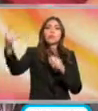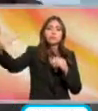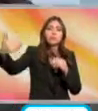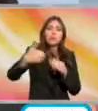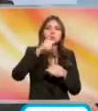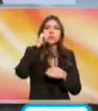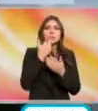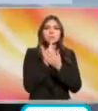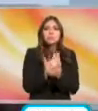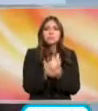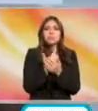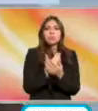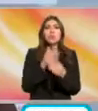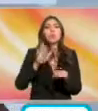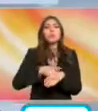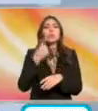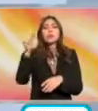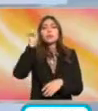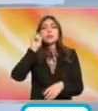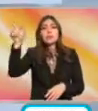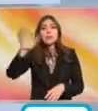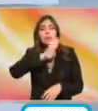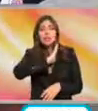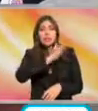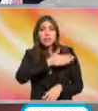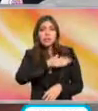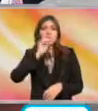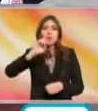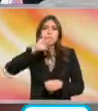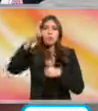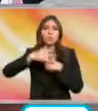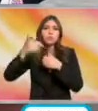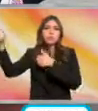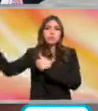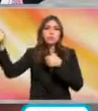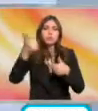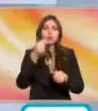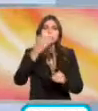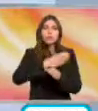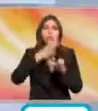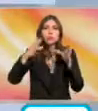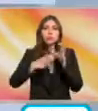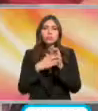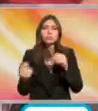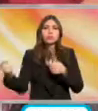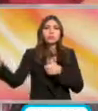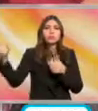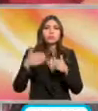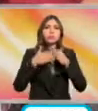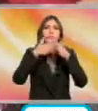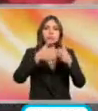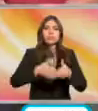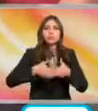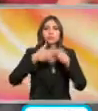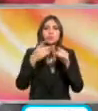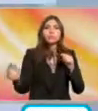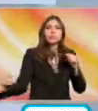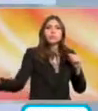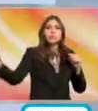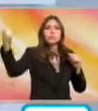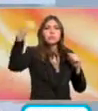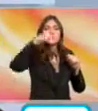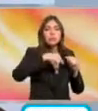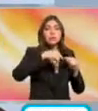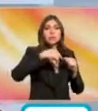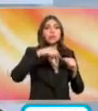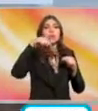salida, porque de España traían cosas, o de Europa traían cosas para acá, llegaban Víveres, sobre todo, y de